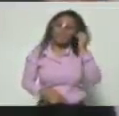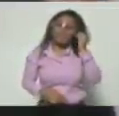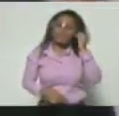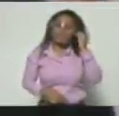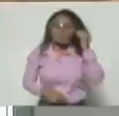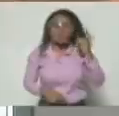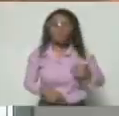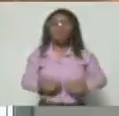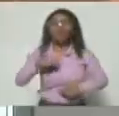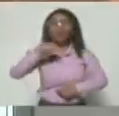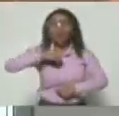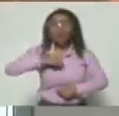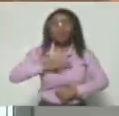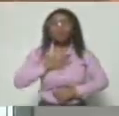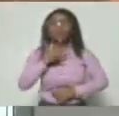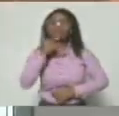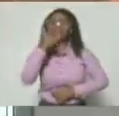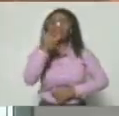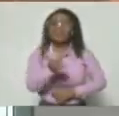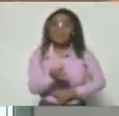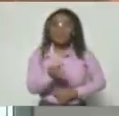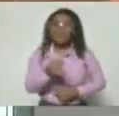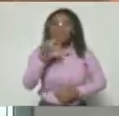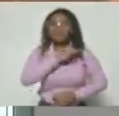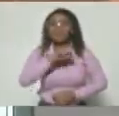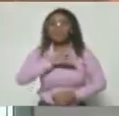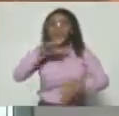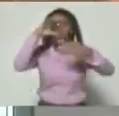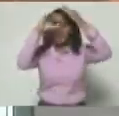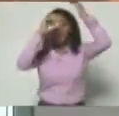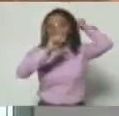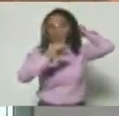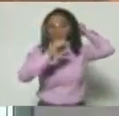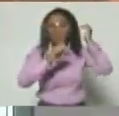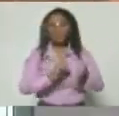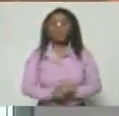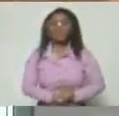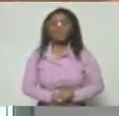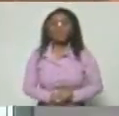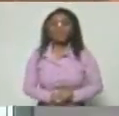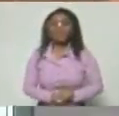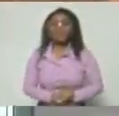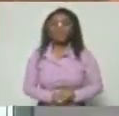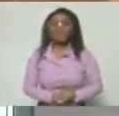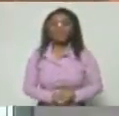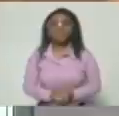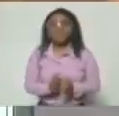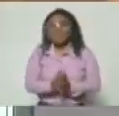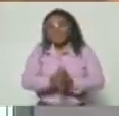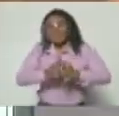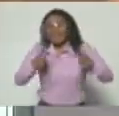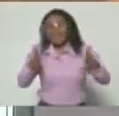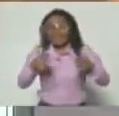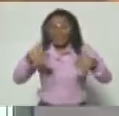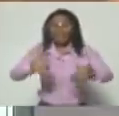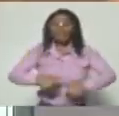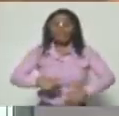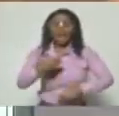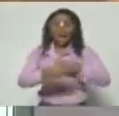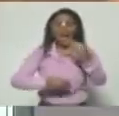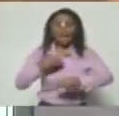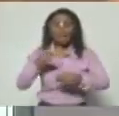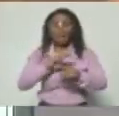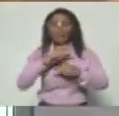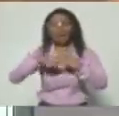hoy podemos decir, señor canciller, con su venia, qué grandes esfuerzos ha hecho la